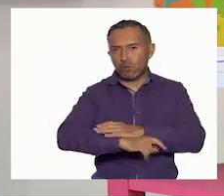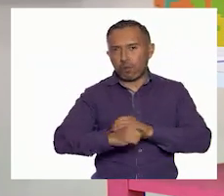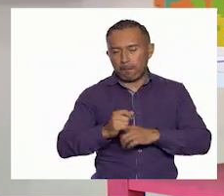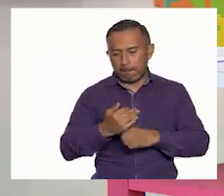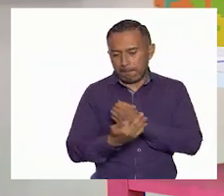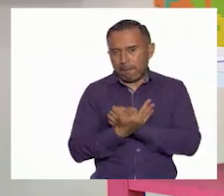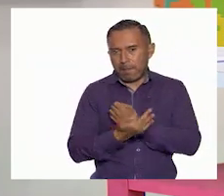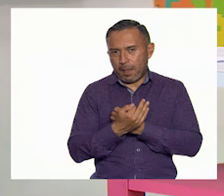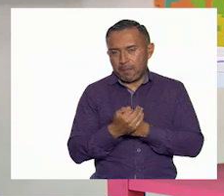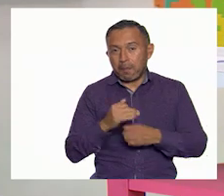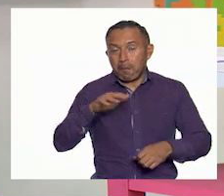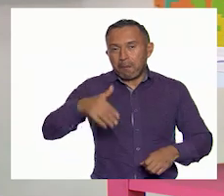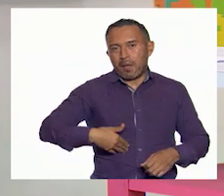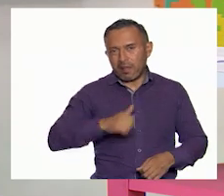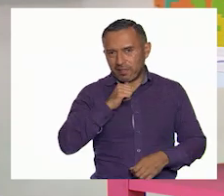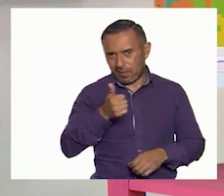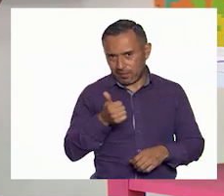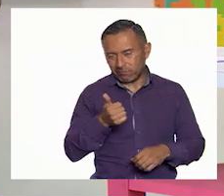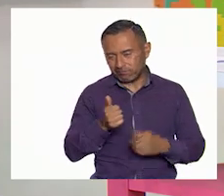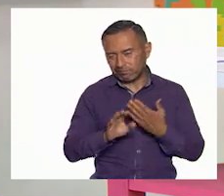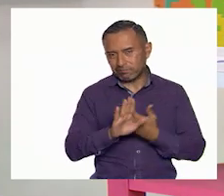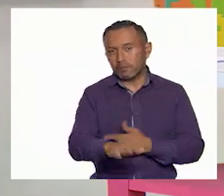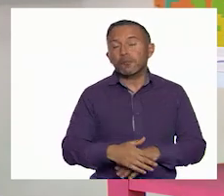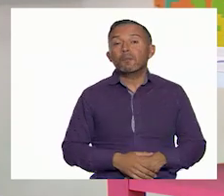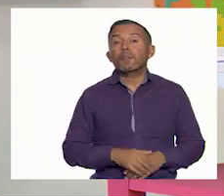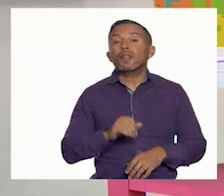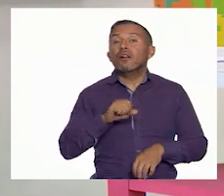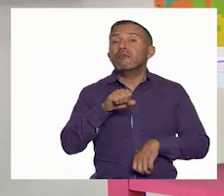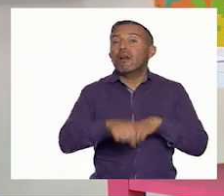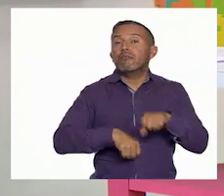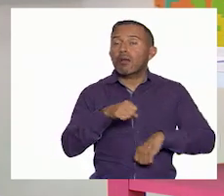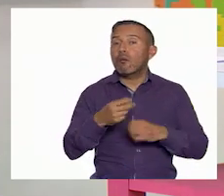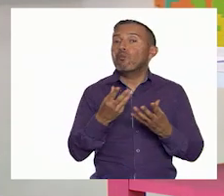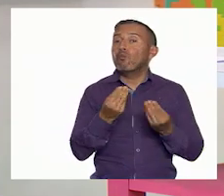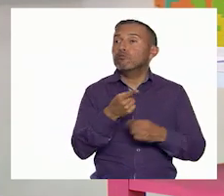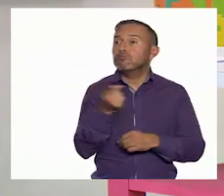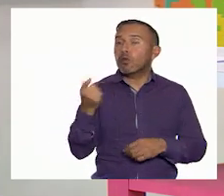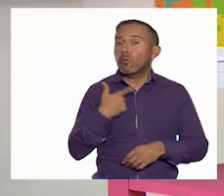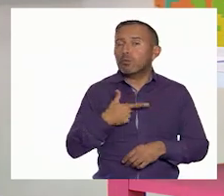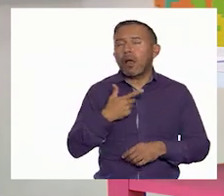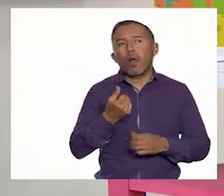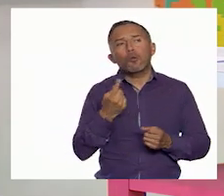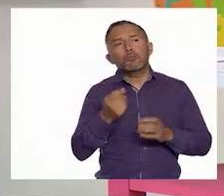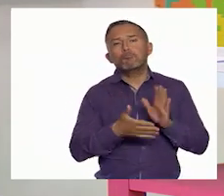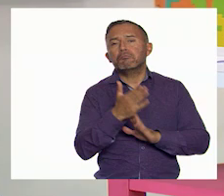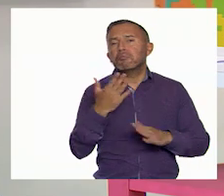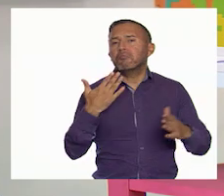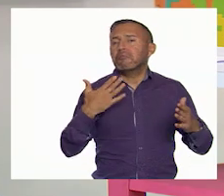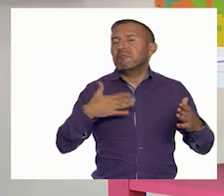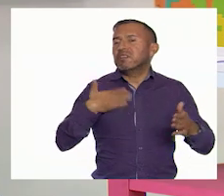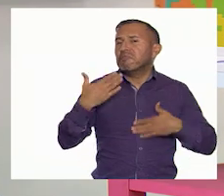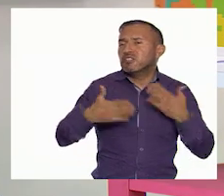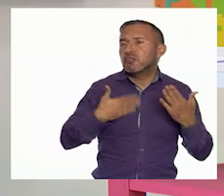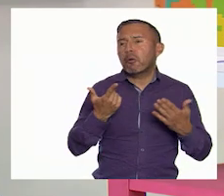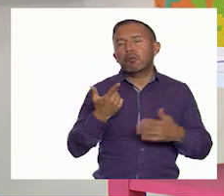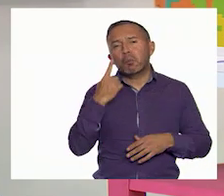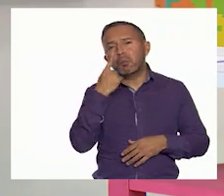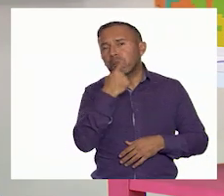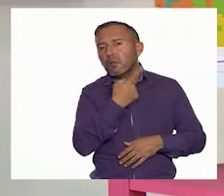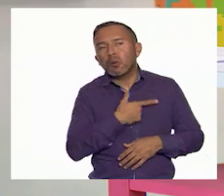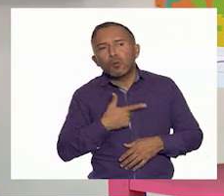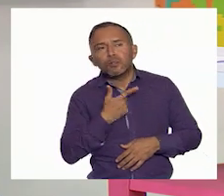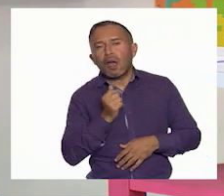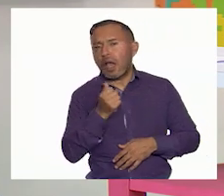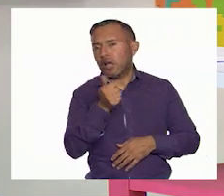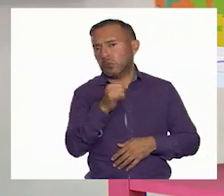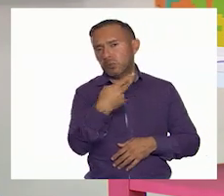recreativas favoritas de muchas personas. Algunas personas salen a andar en bicicleta por diversión, por gusto, porque les gusta desplazarse de